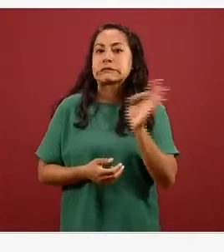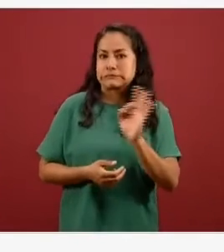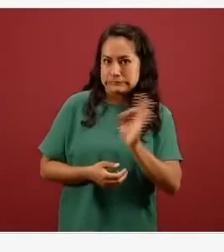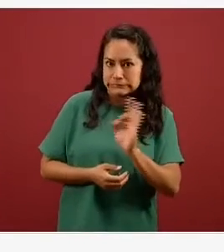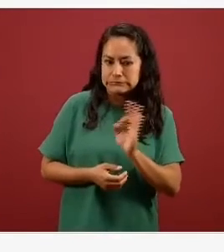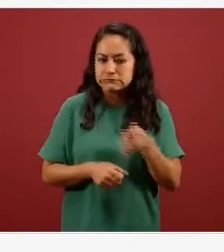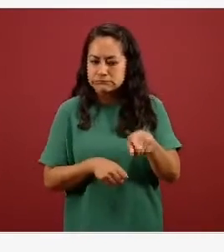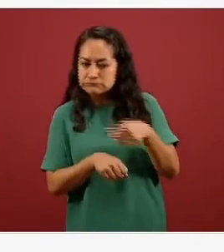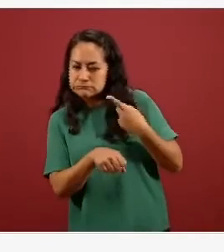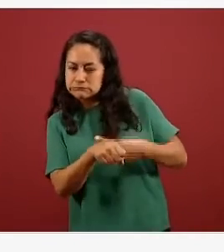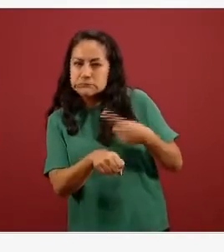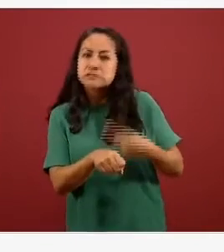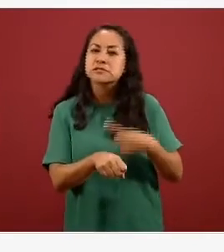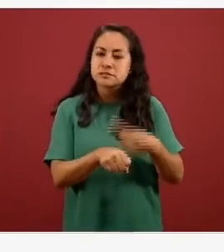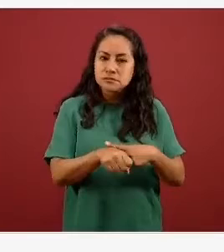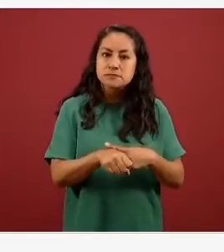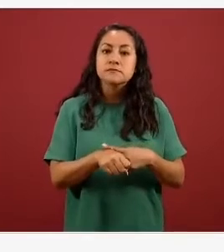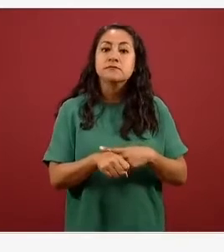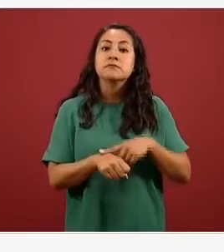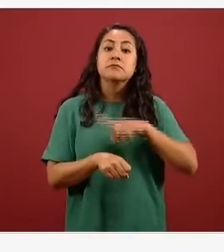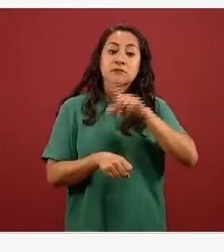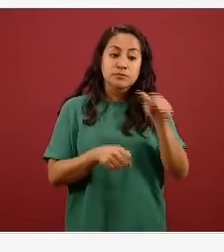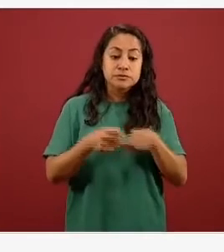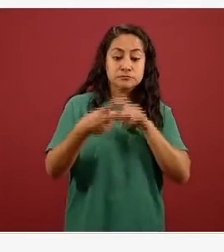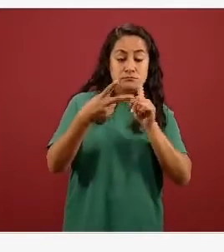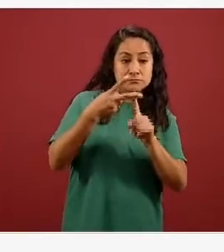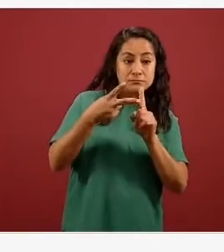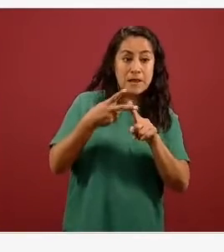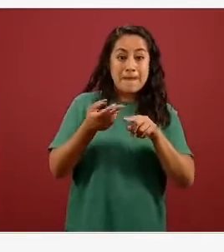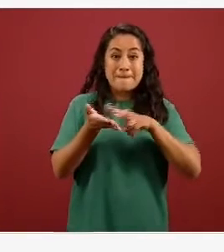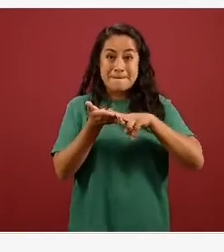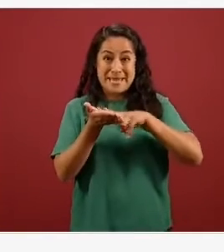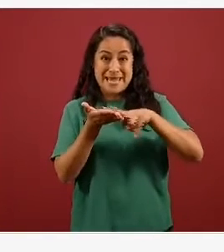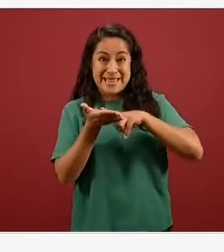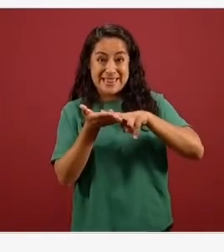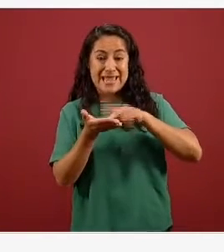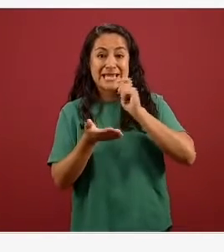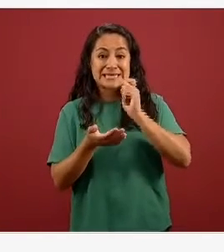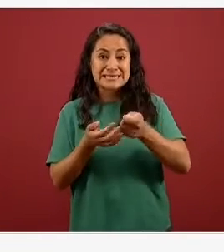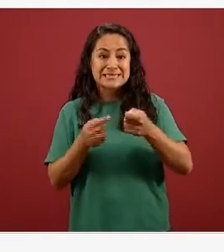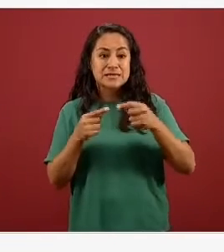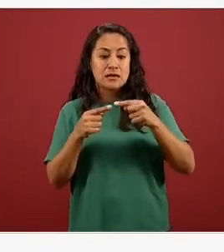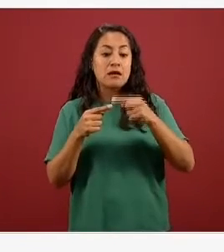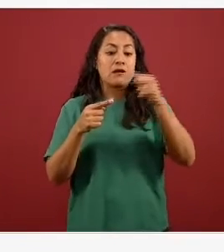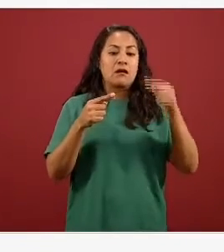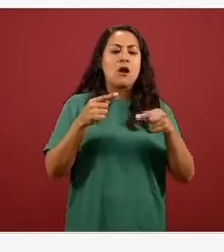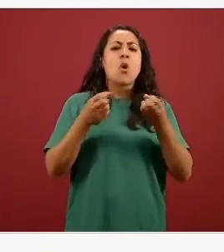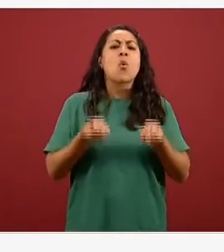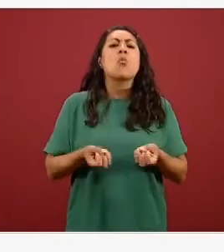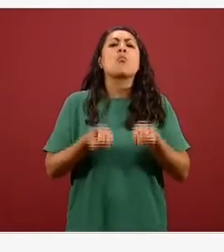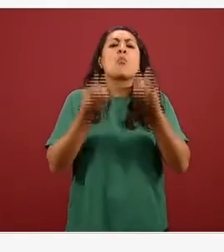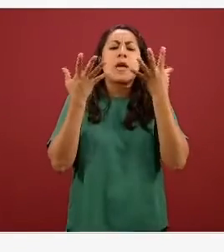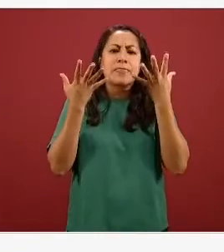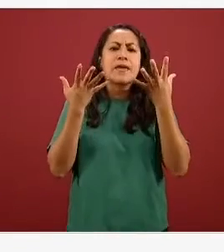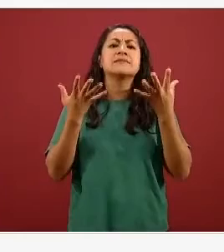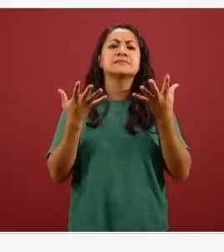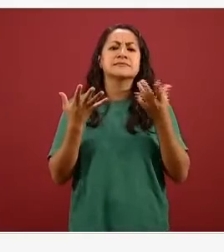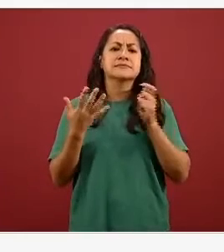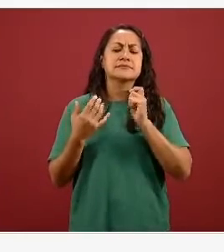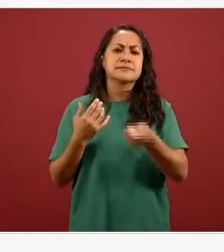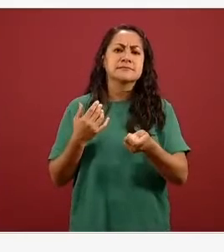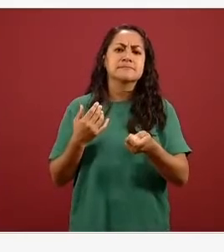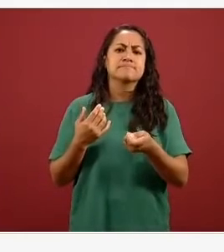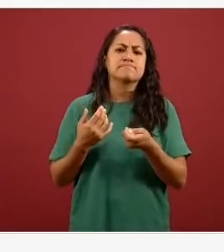COVID-19. En la curva verde podemos ver la cantidad de estas personas que estaban